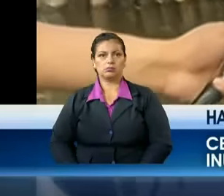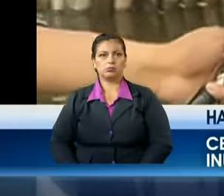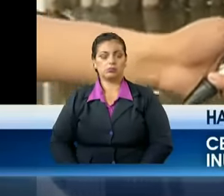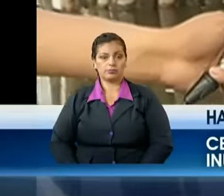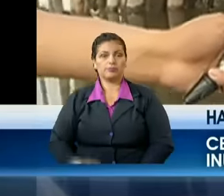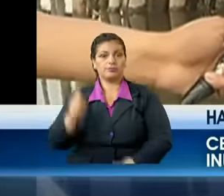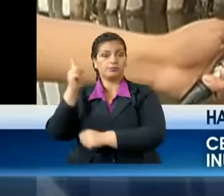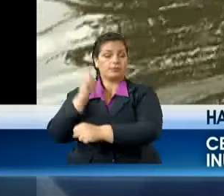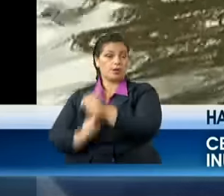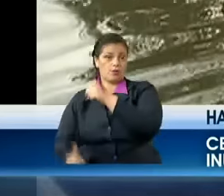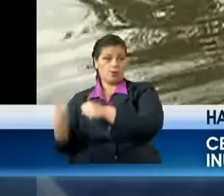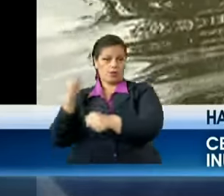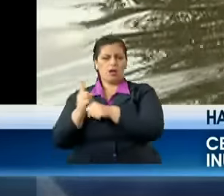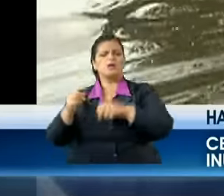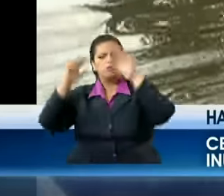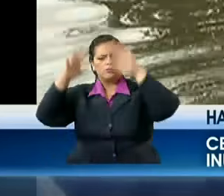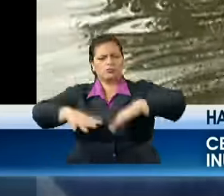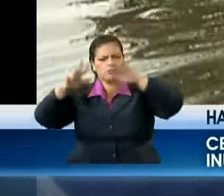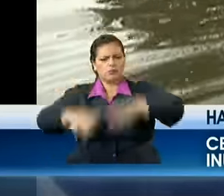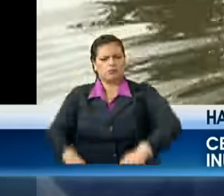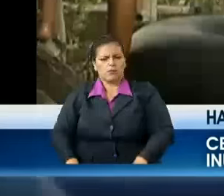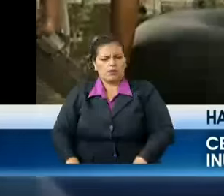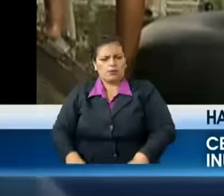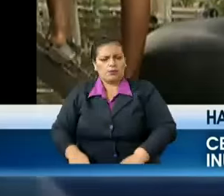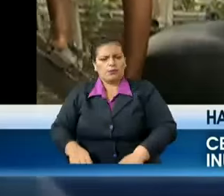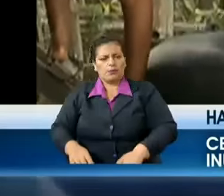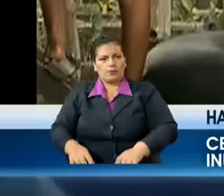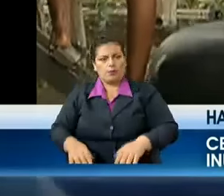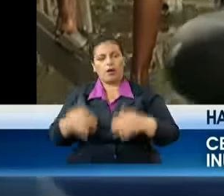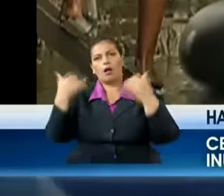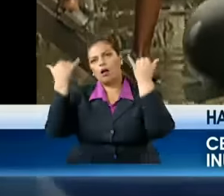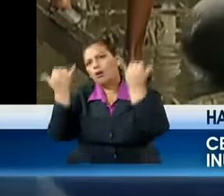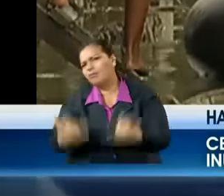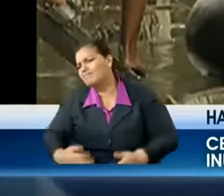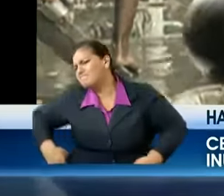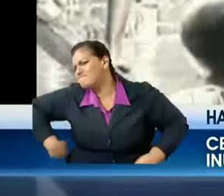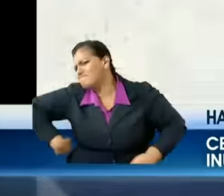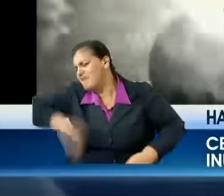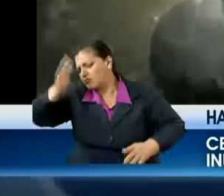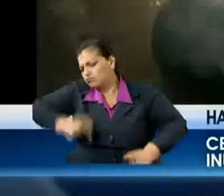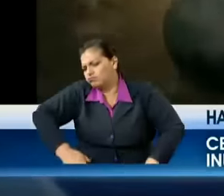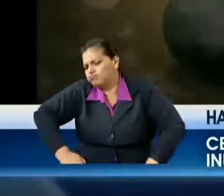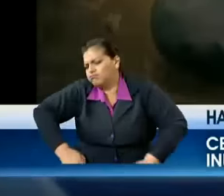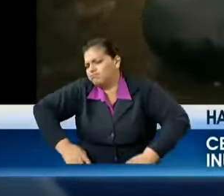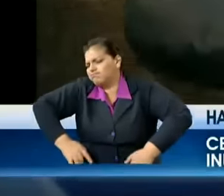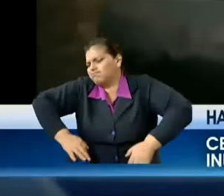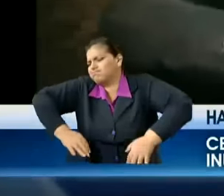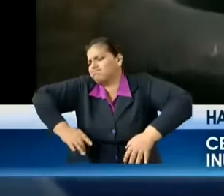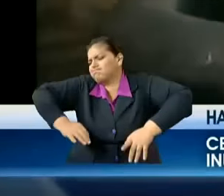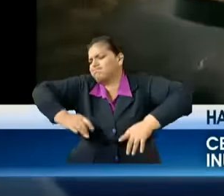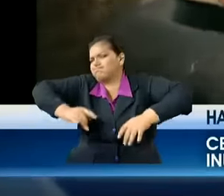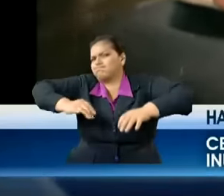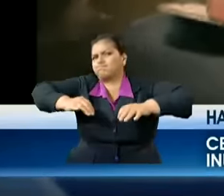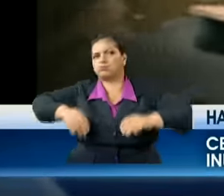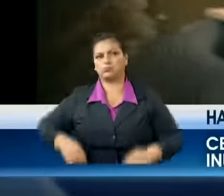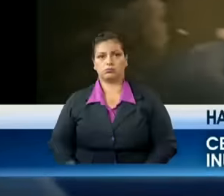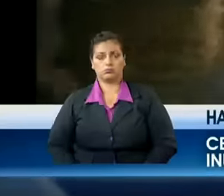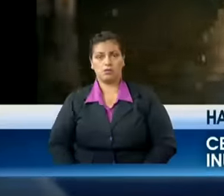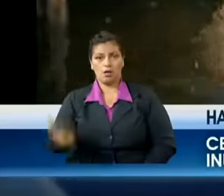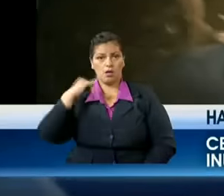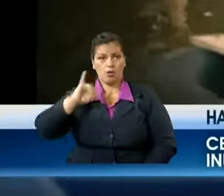nomás ahí sí podíamos salir, pero este año ya se llenó todo, hasta arriba la casa. Usted ve que mi casa es bien alta. Esta empezó el día jueves,